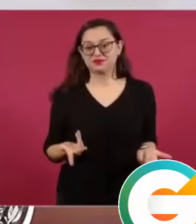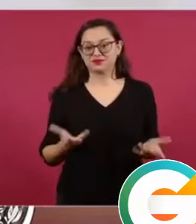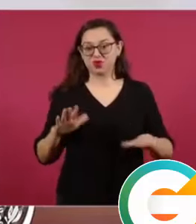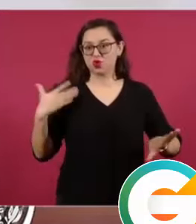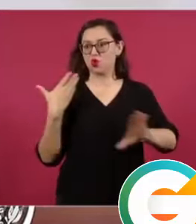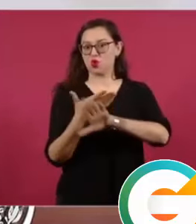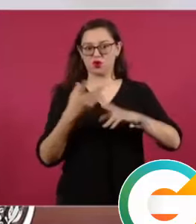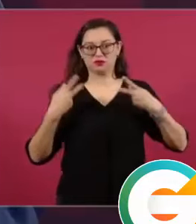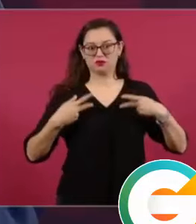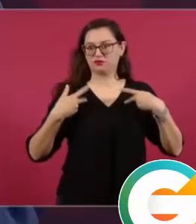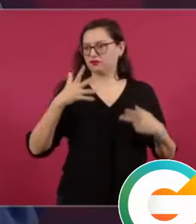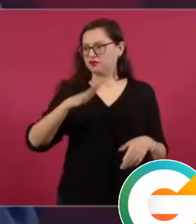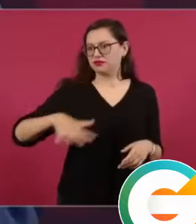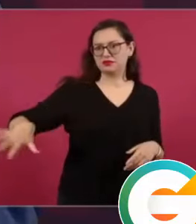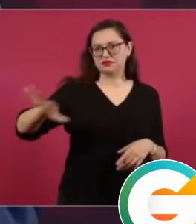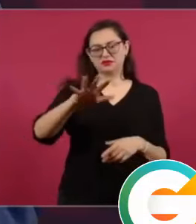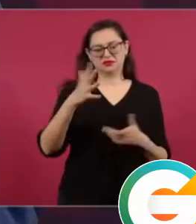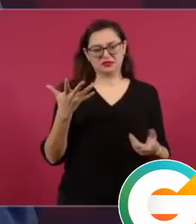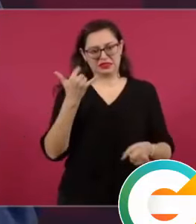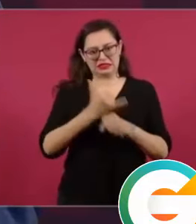gente inocente,